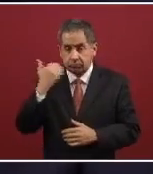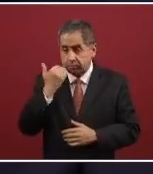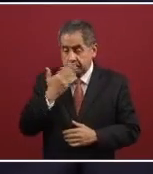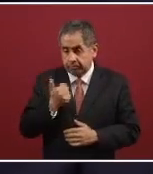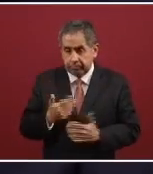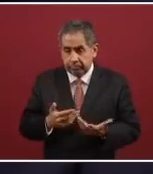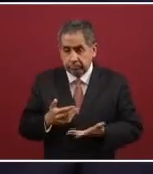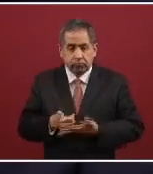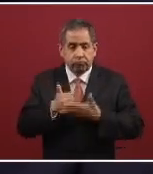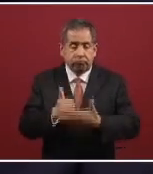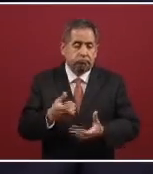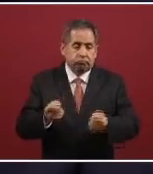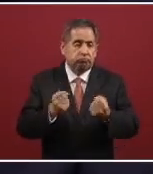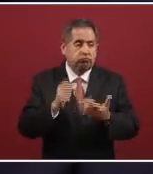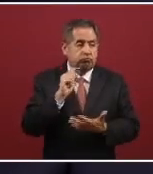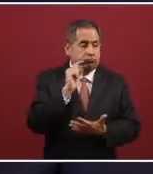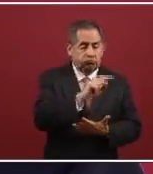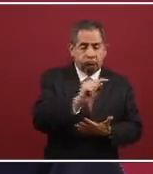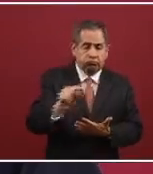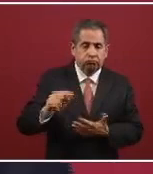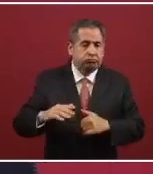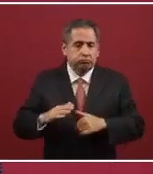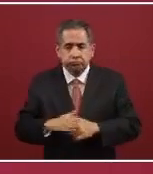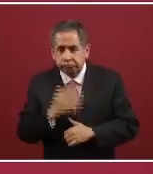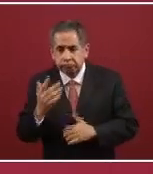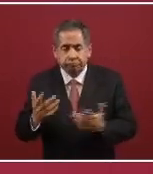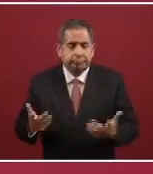que va a ayudar mucho, porque